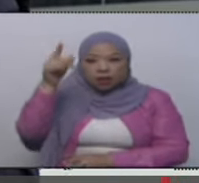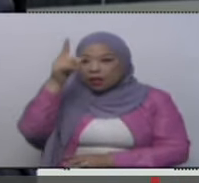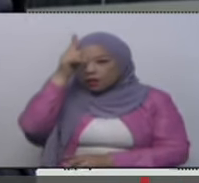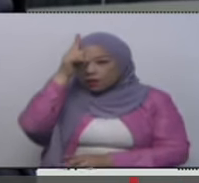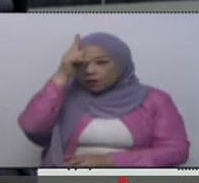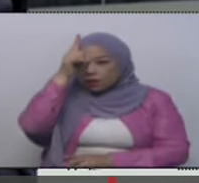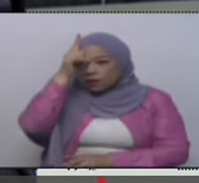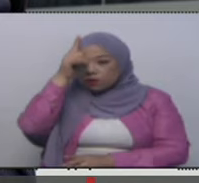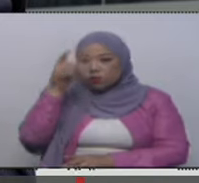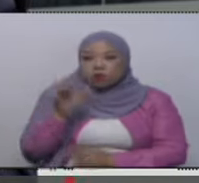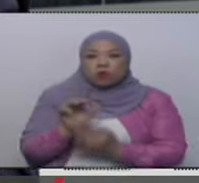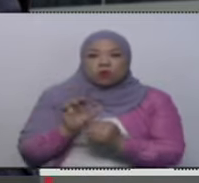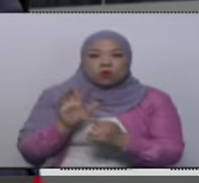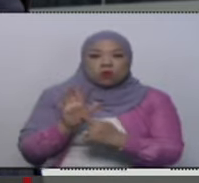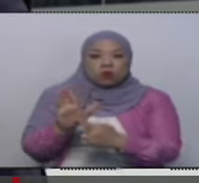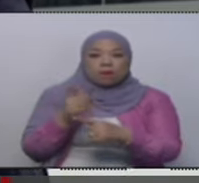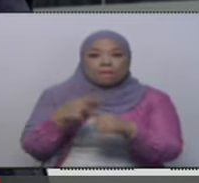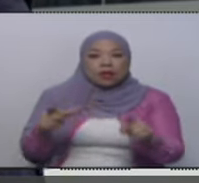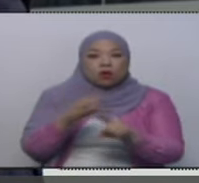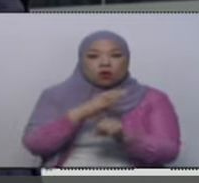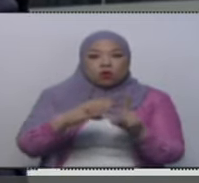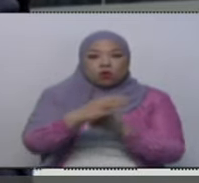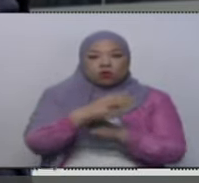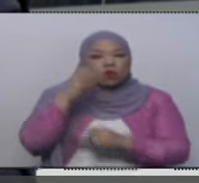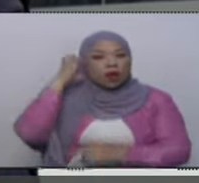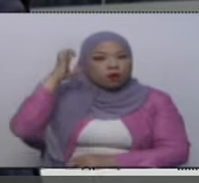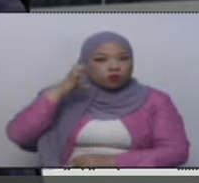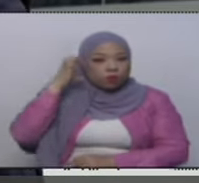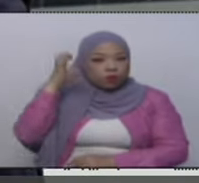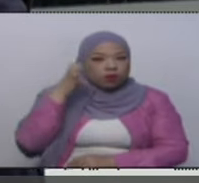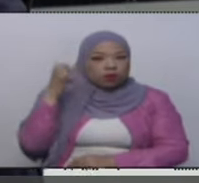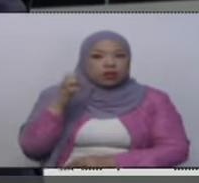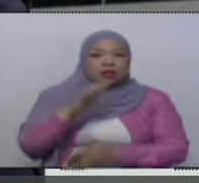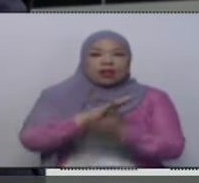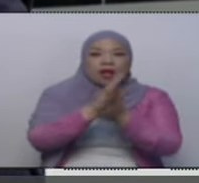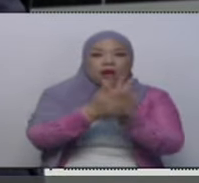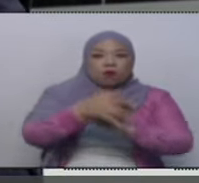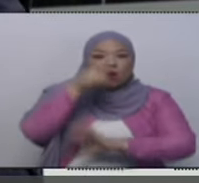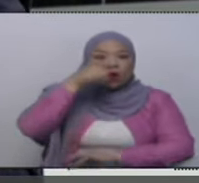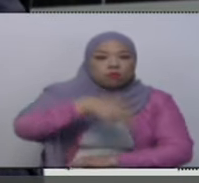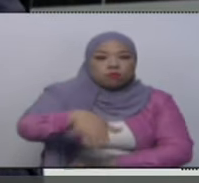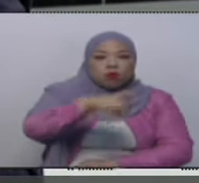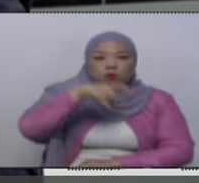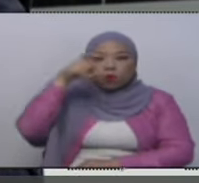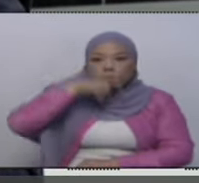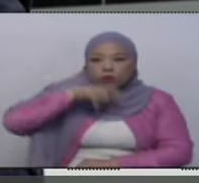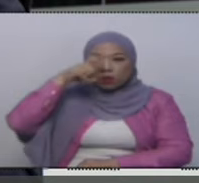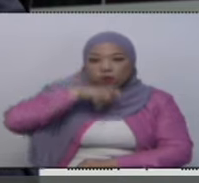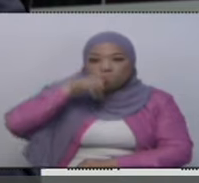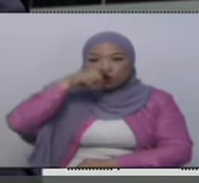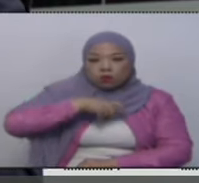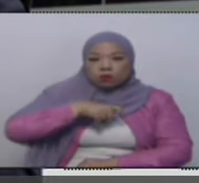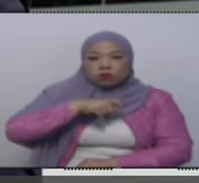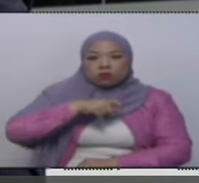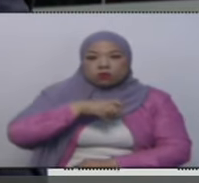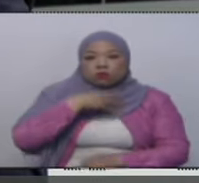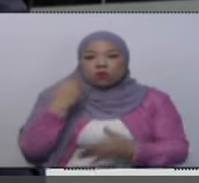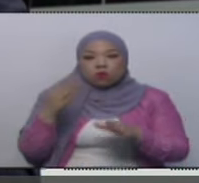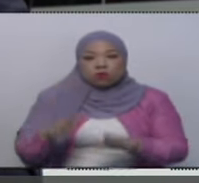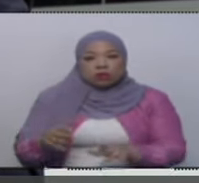como representación de lo peor de la cultura occidental, exterminó al pueblo judío. Los